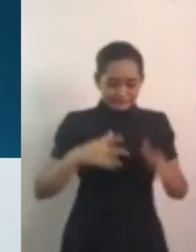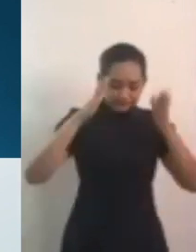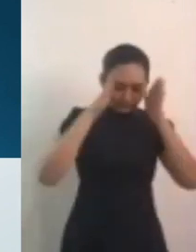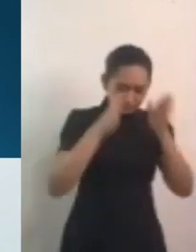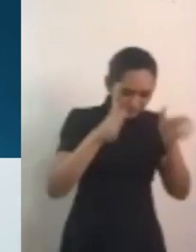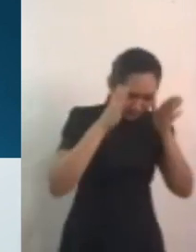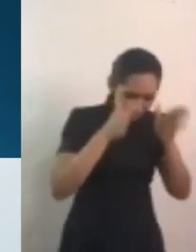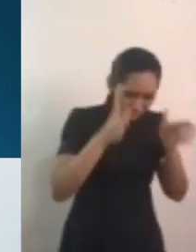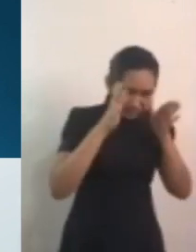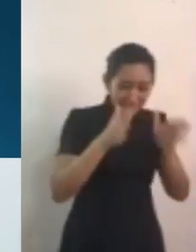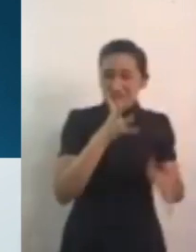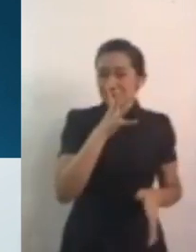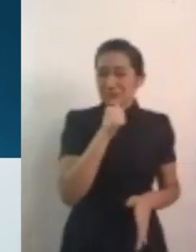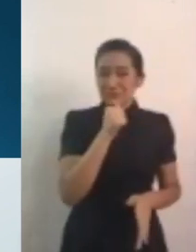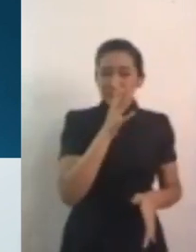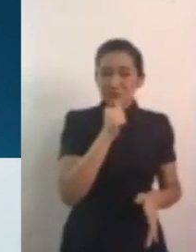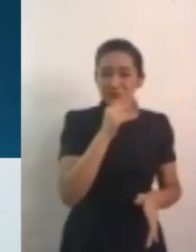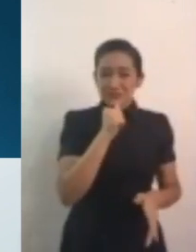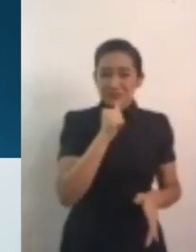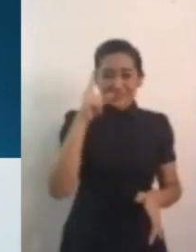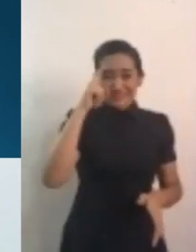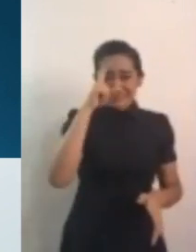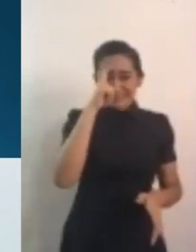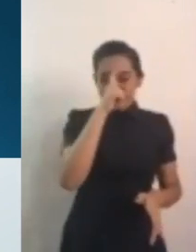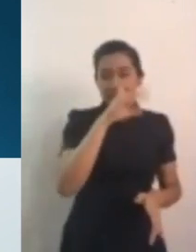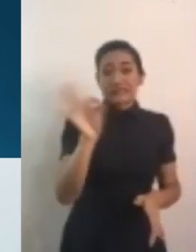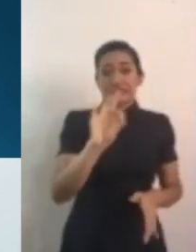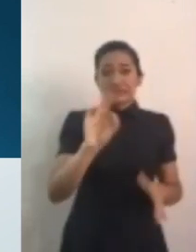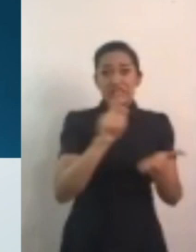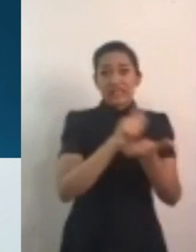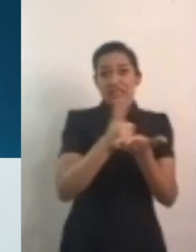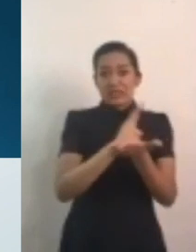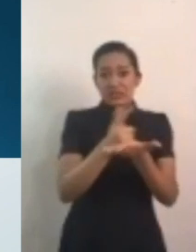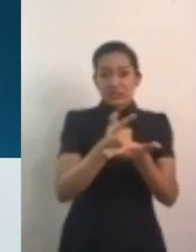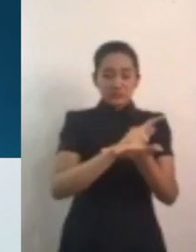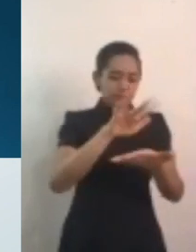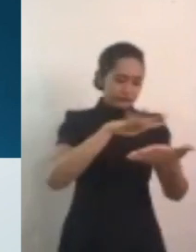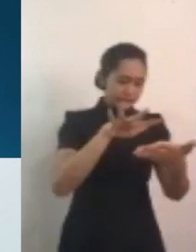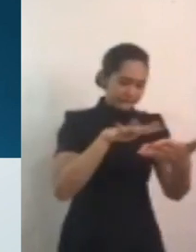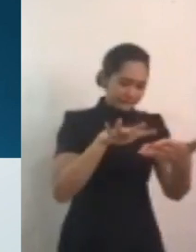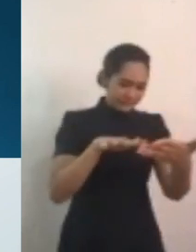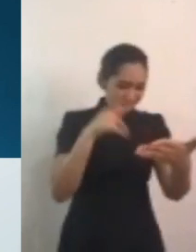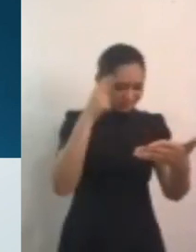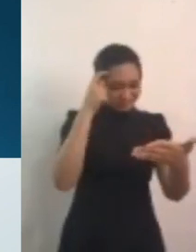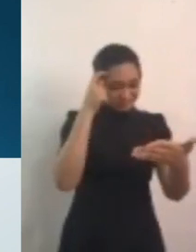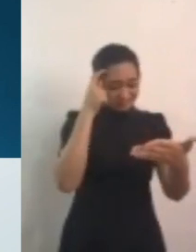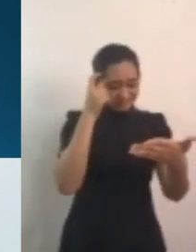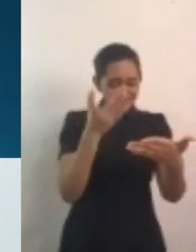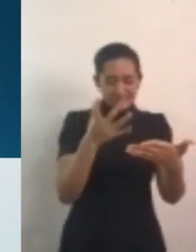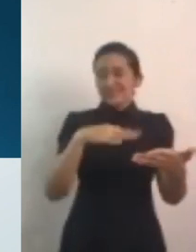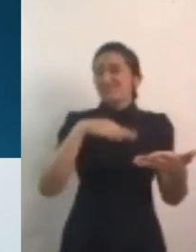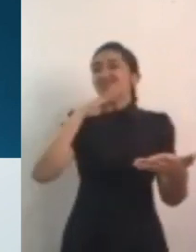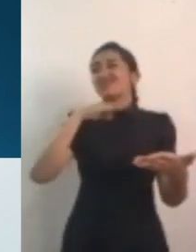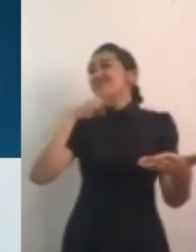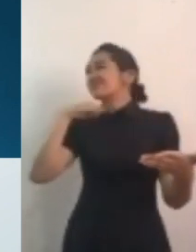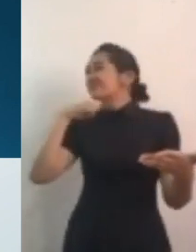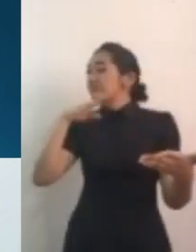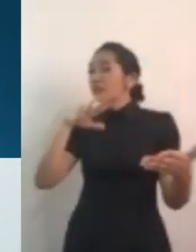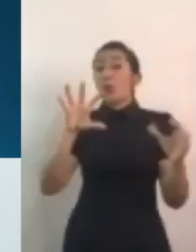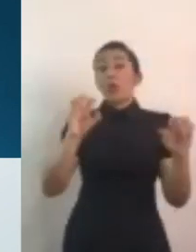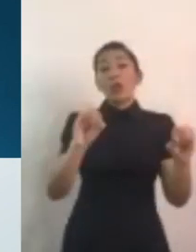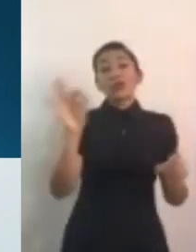empieza a ser difícil terminar la página del libro que se está leyendo, empieza a ser difícil conciliar el sueño,